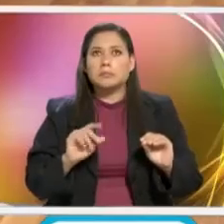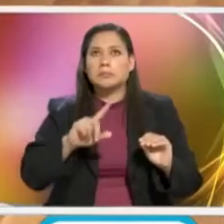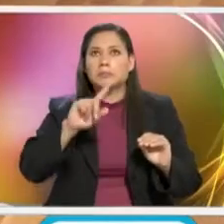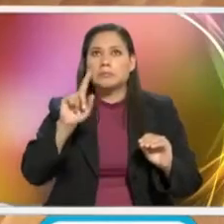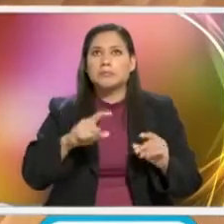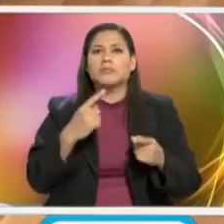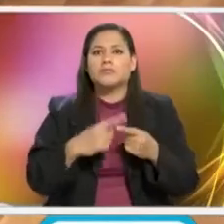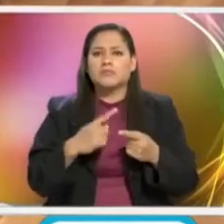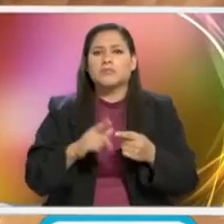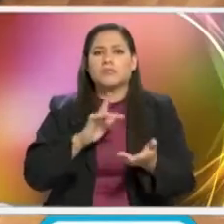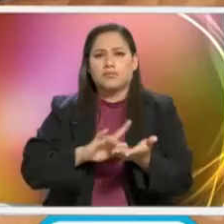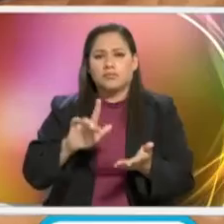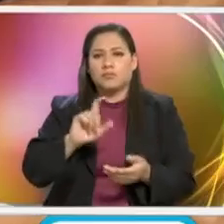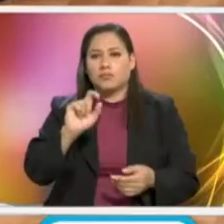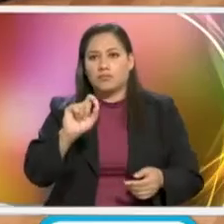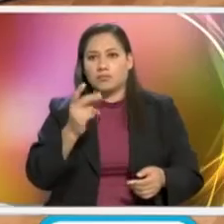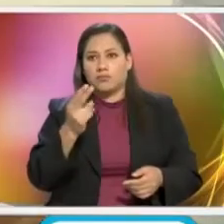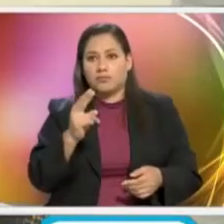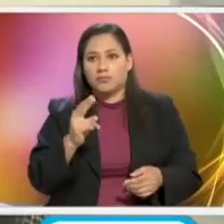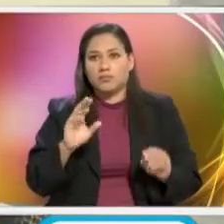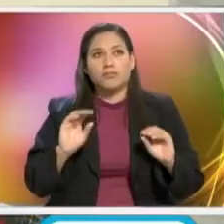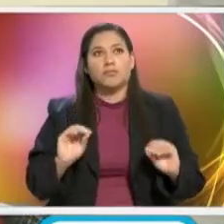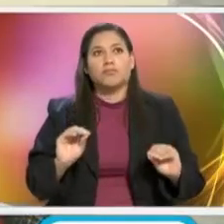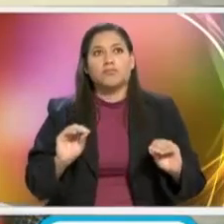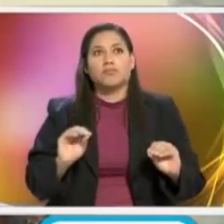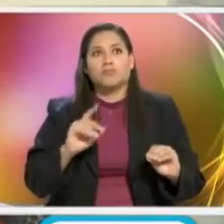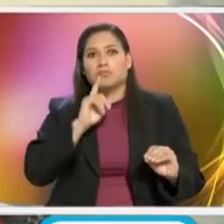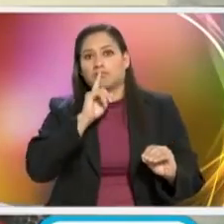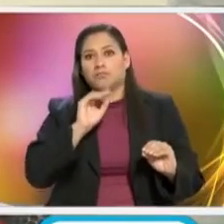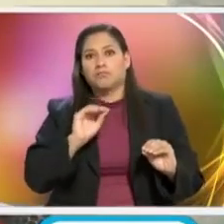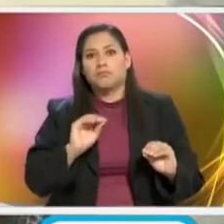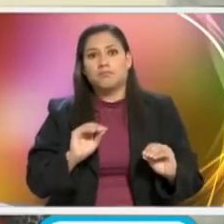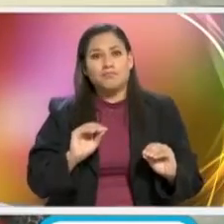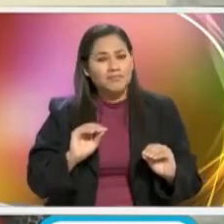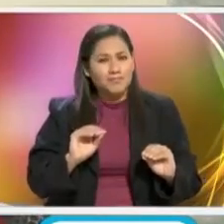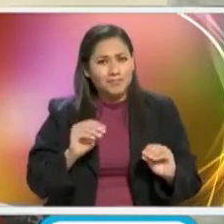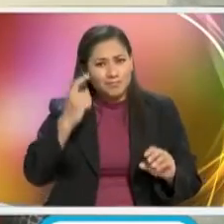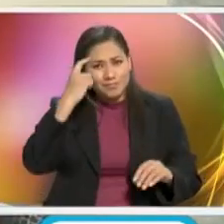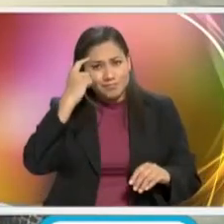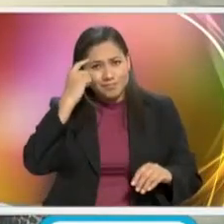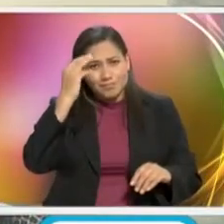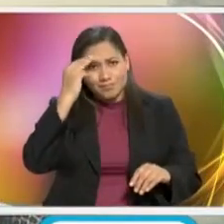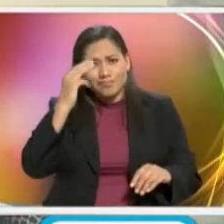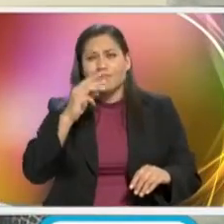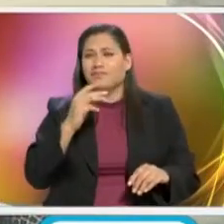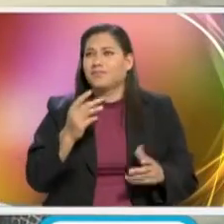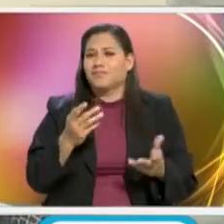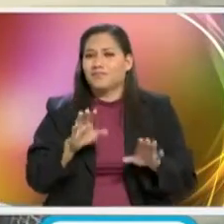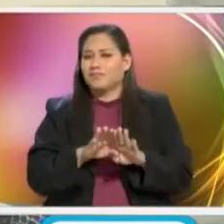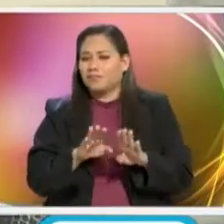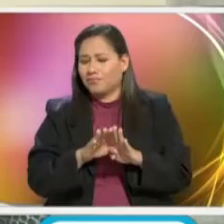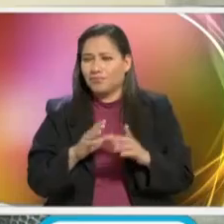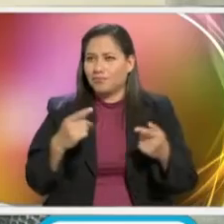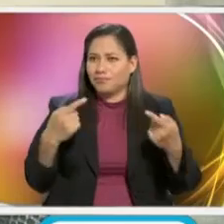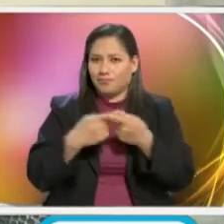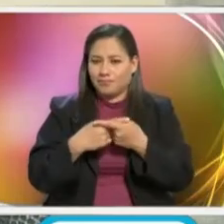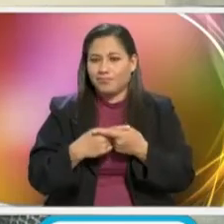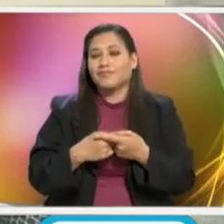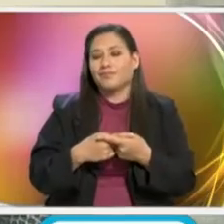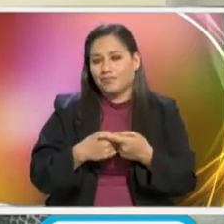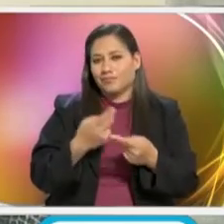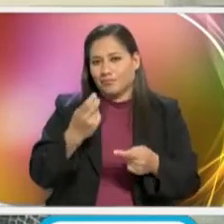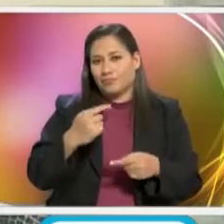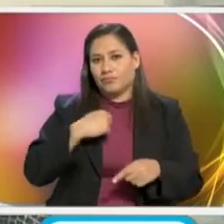¿Quiénes participaron el 20 de noviembre? Silencio. O sea, hay unas lagunas mentales ahí del proceso histórico. Claro. Entonces, de alguna forma, nosotros